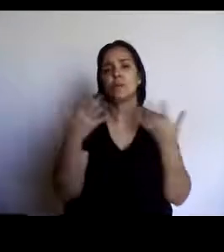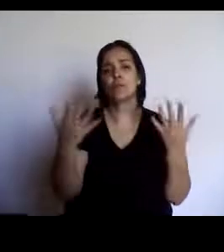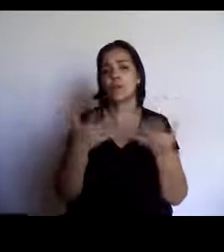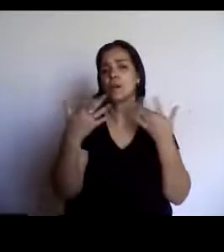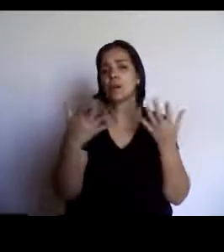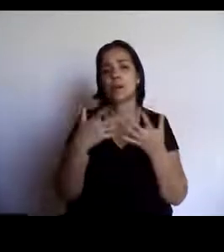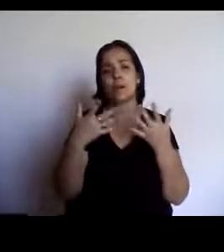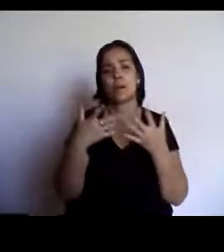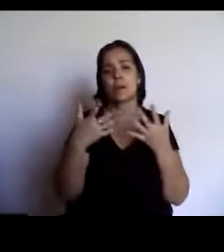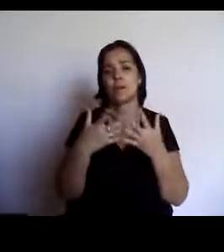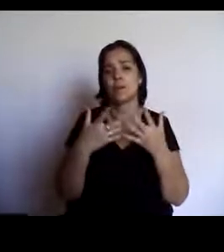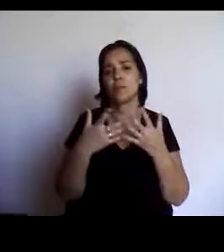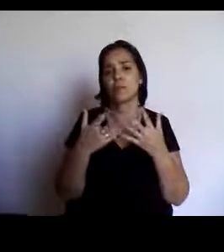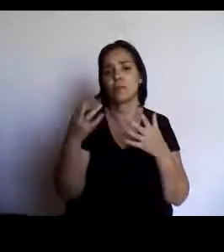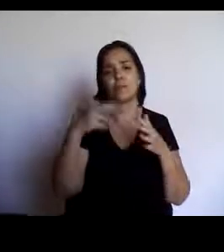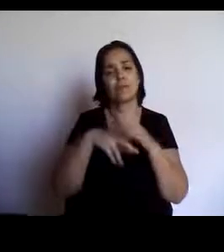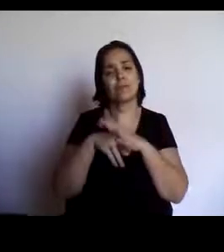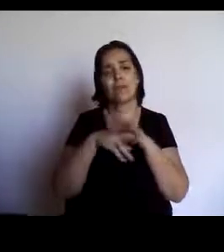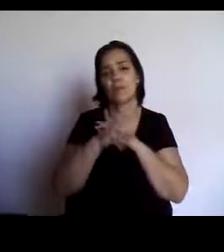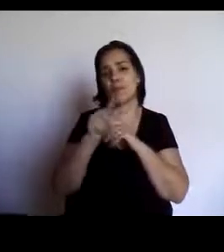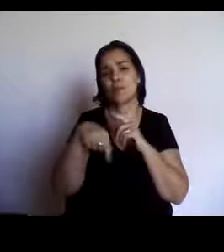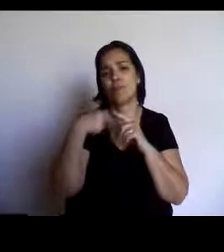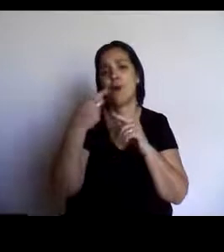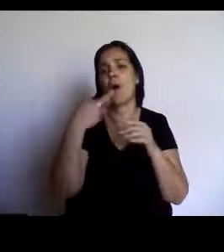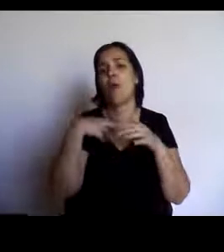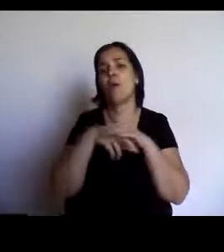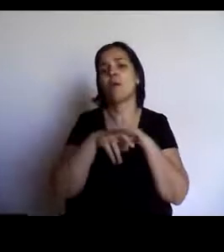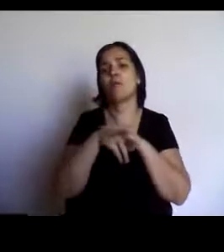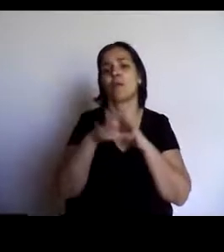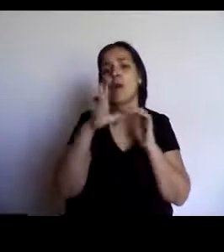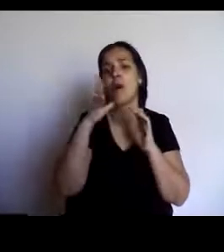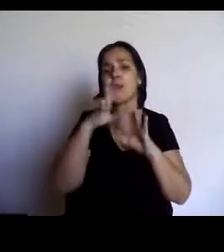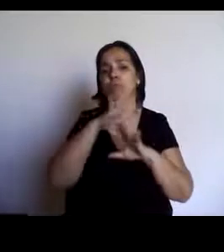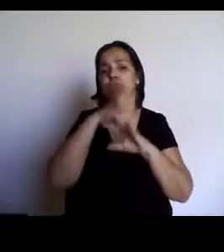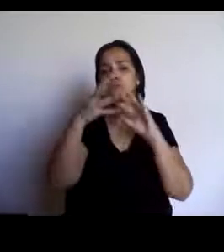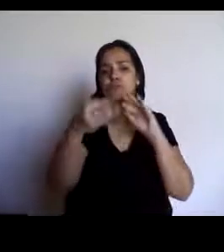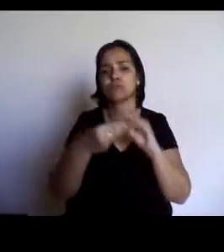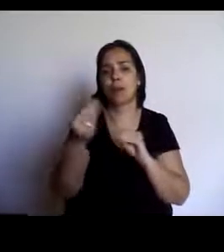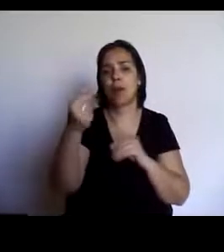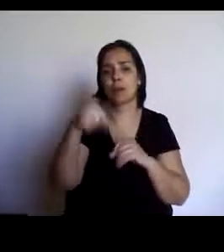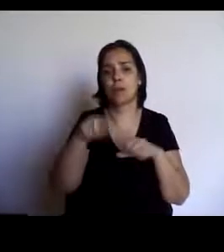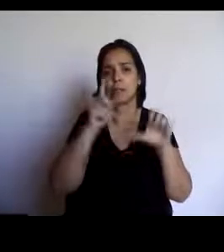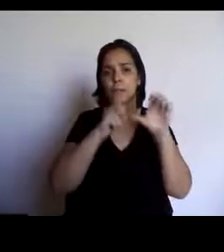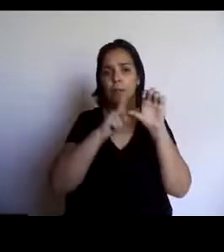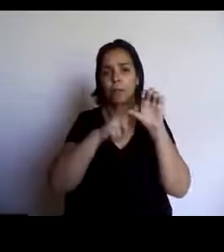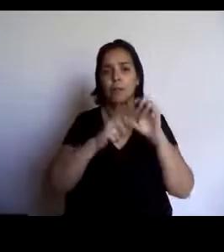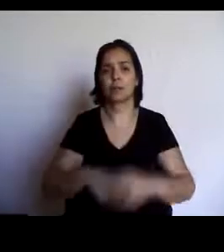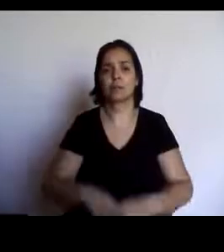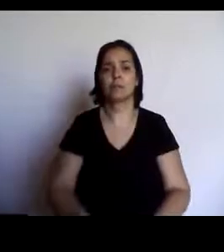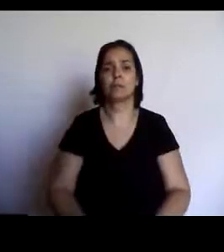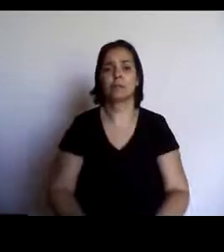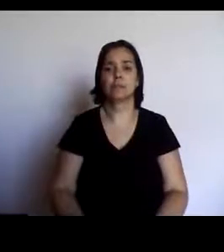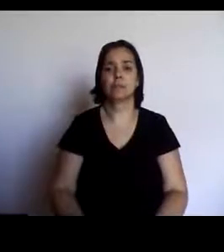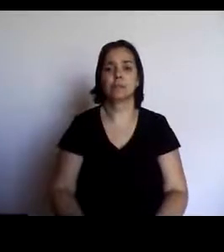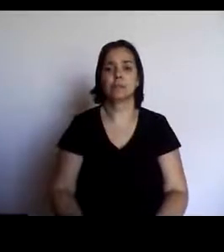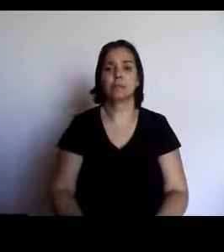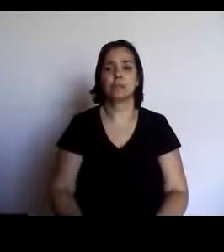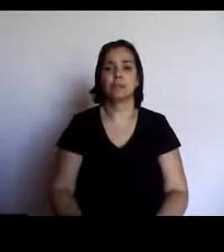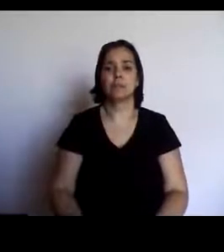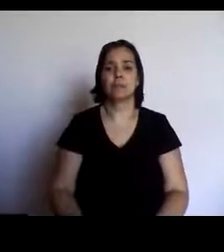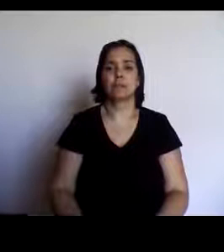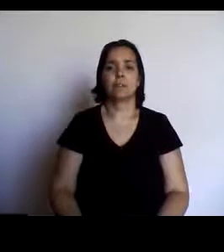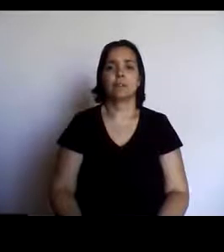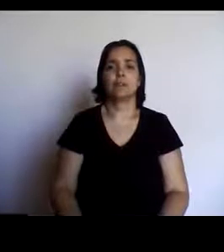optimizar la obtención de recursos para su aplicación en Extremadura. ¿Cómo desarrollamos,